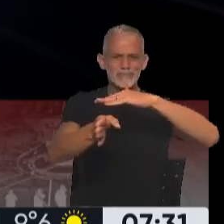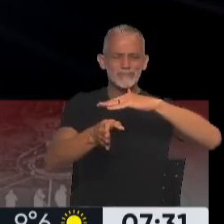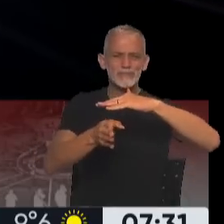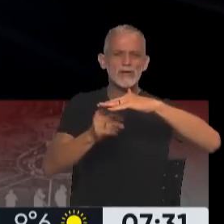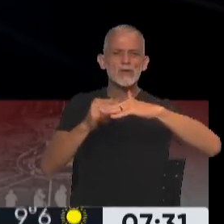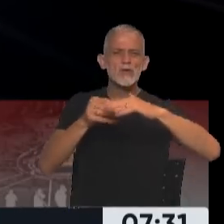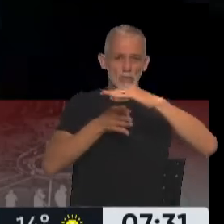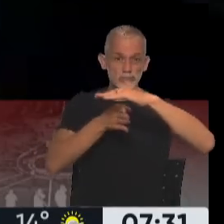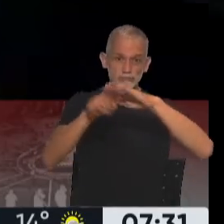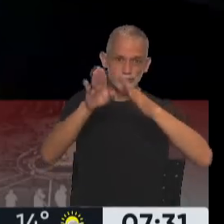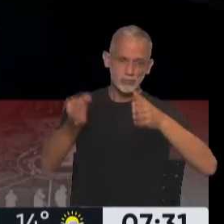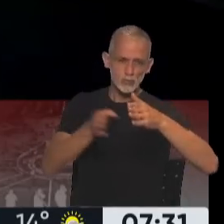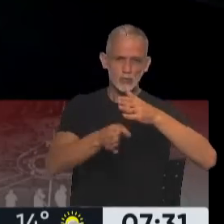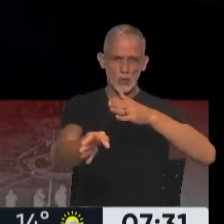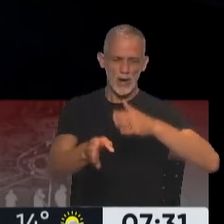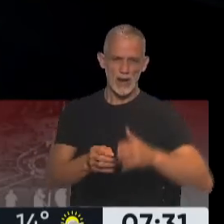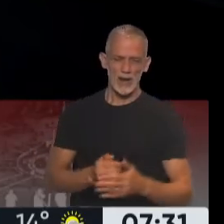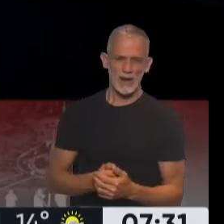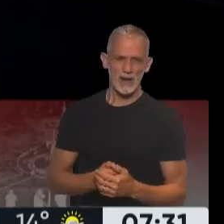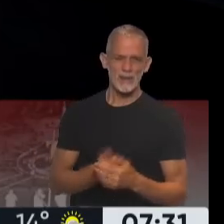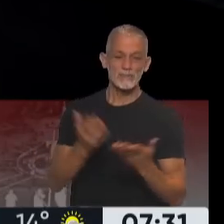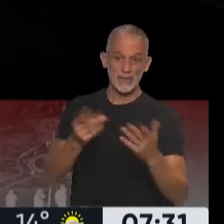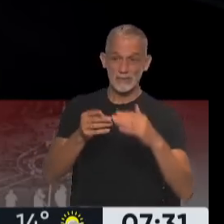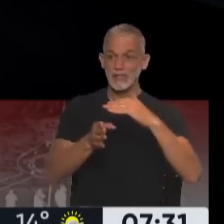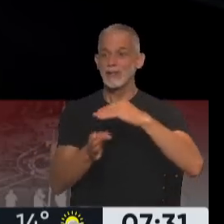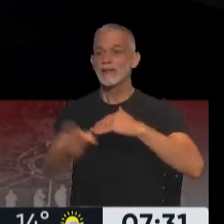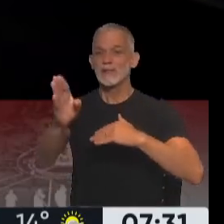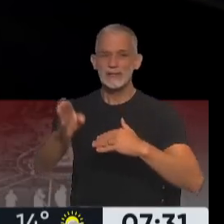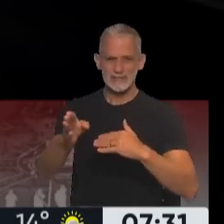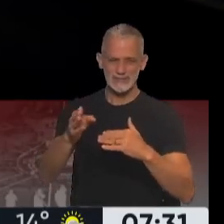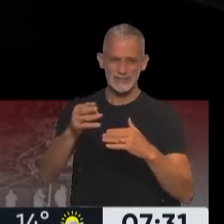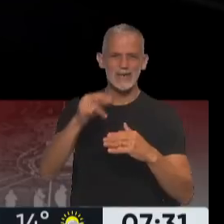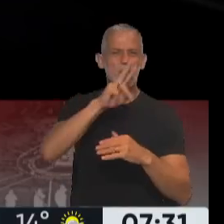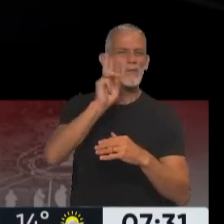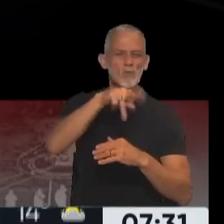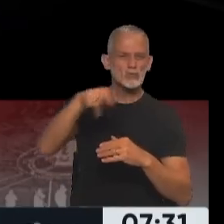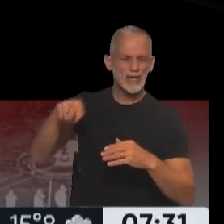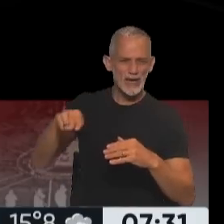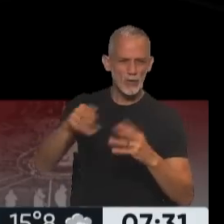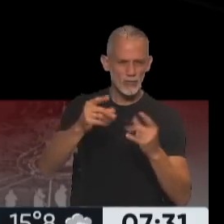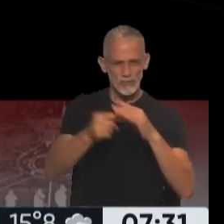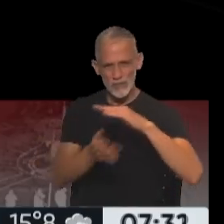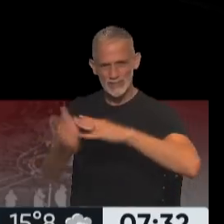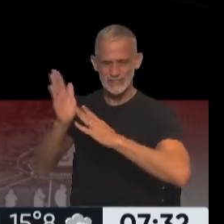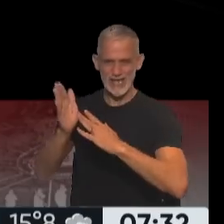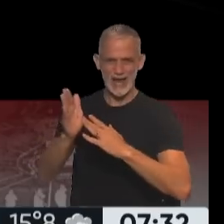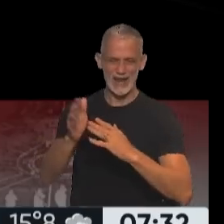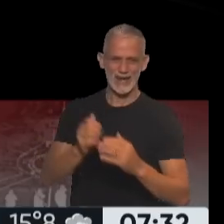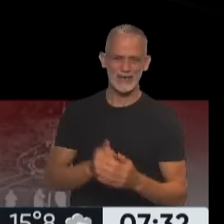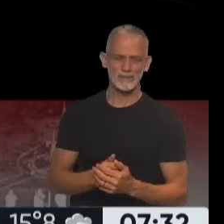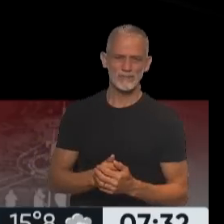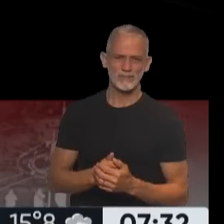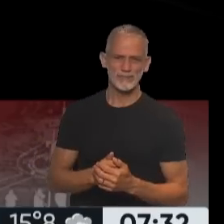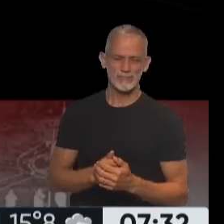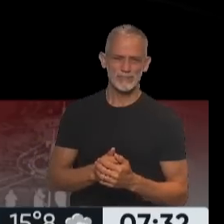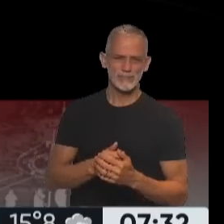es un túnel. Es el túnel, sí. Es uno de los túneles que sale justamente de la zona de los museos vaticanos. Me parece que por la zona de la vía del Cavalieri